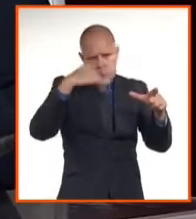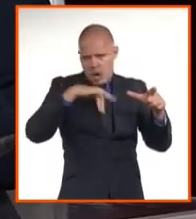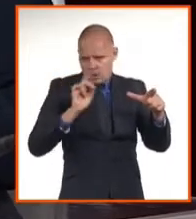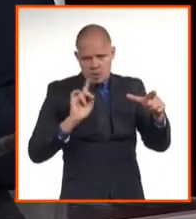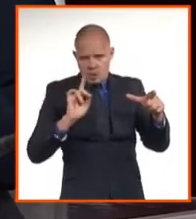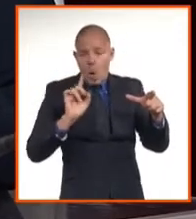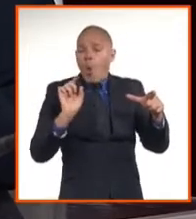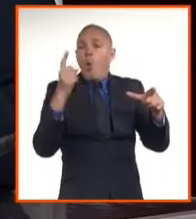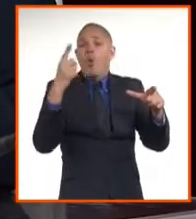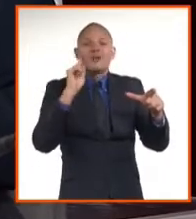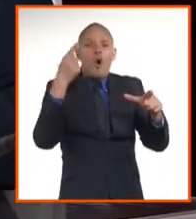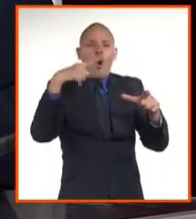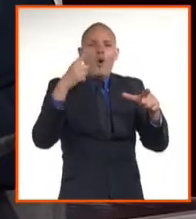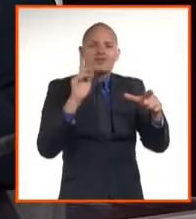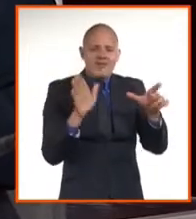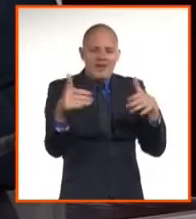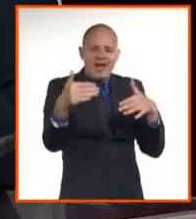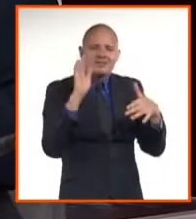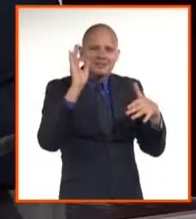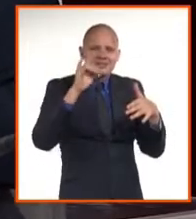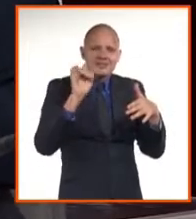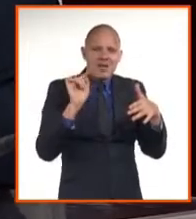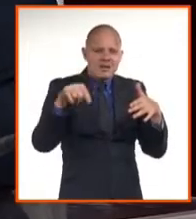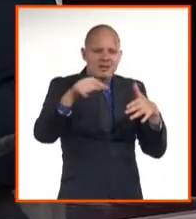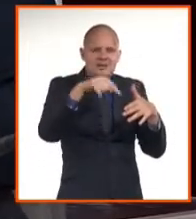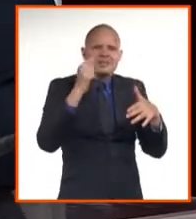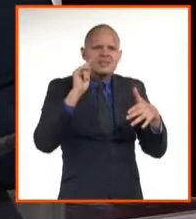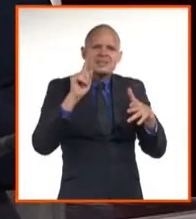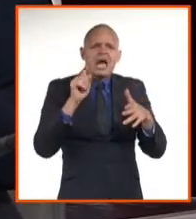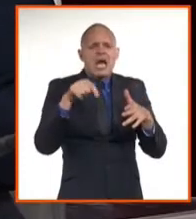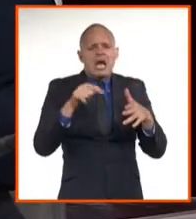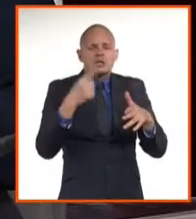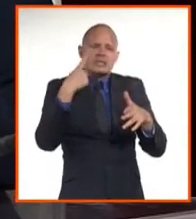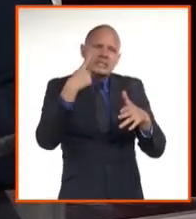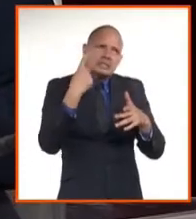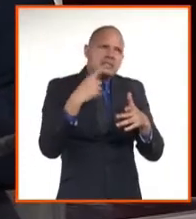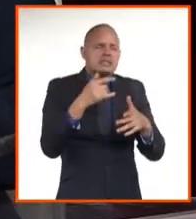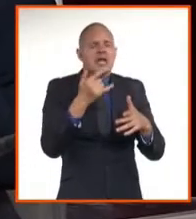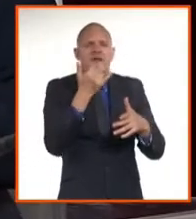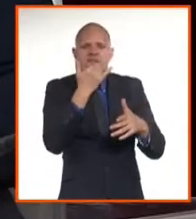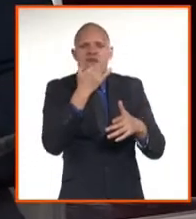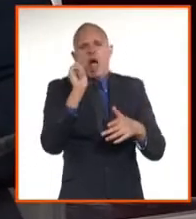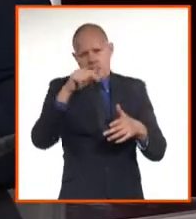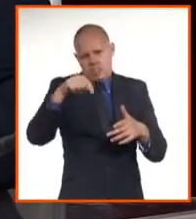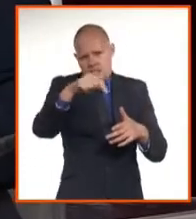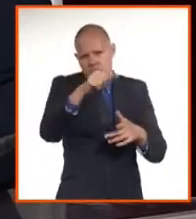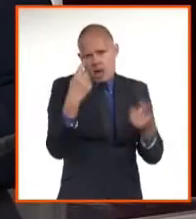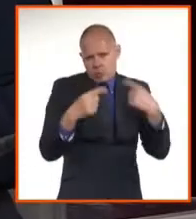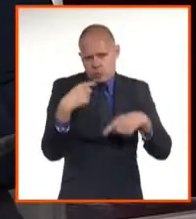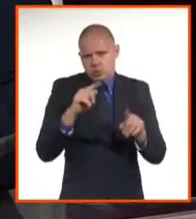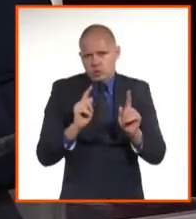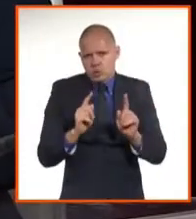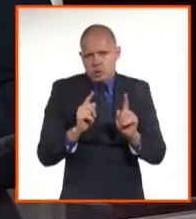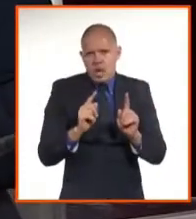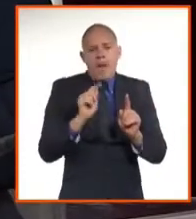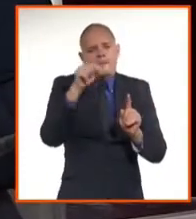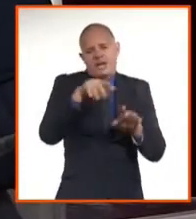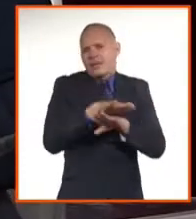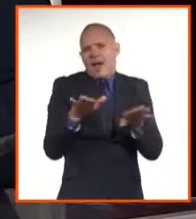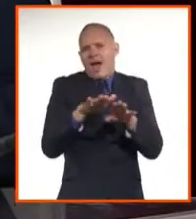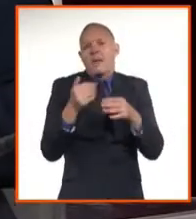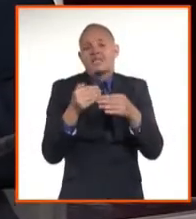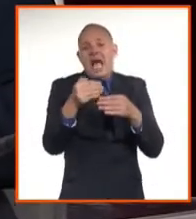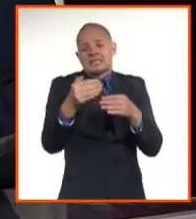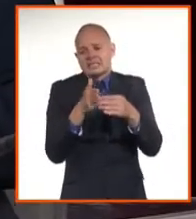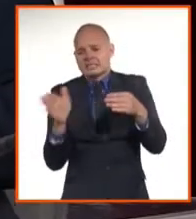las esquinas en el interior de la caldera, sufrieron daños evidentes. Eso en estos momentos todavía se crearon comisiones, se está